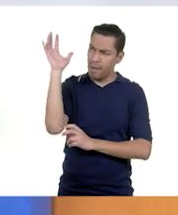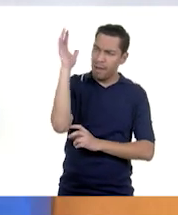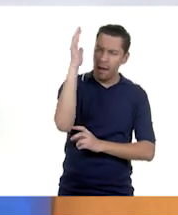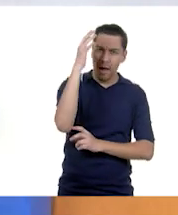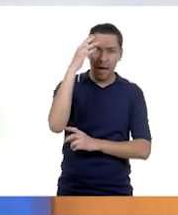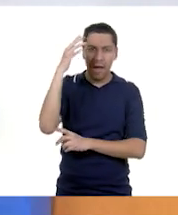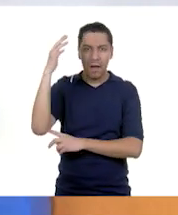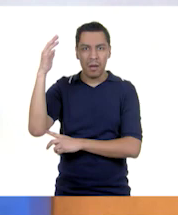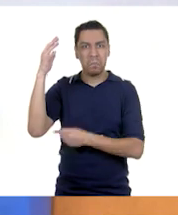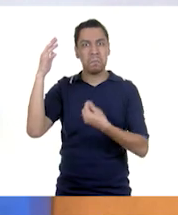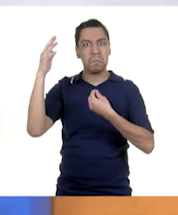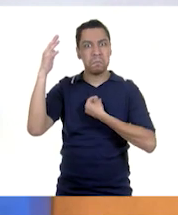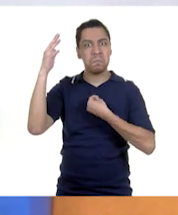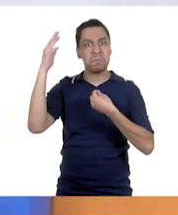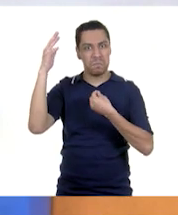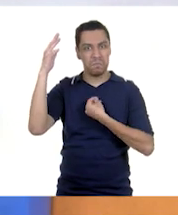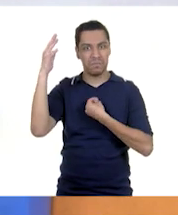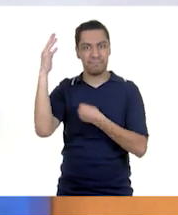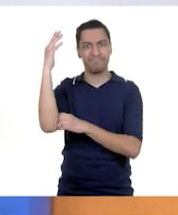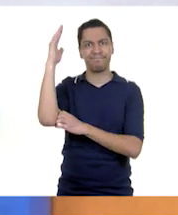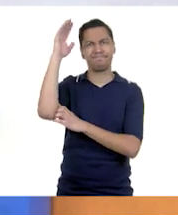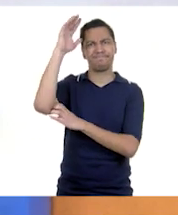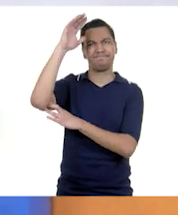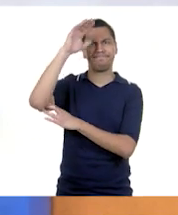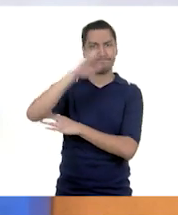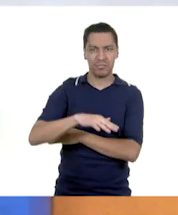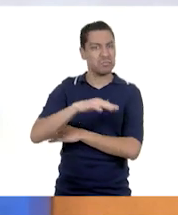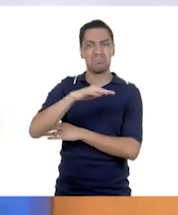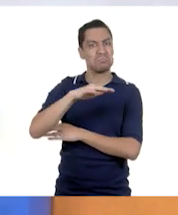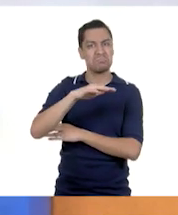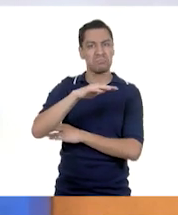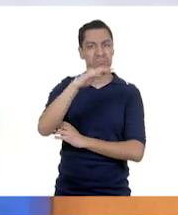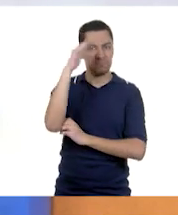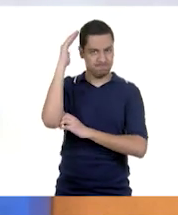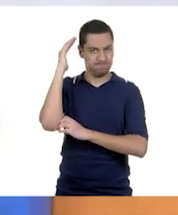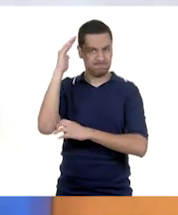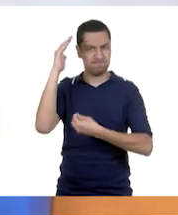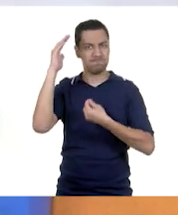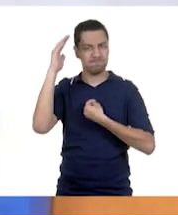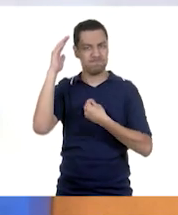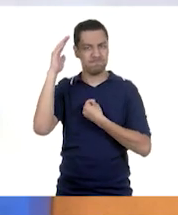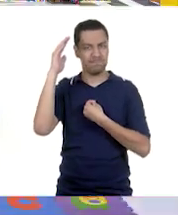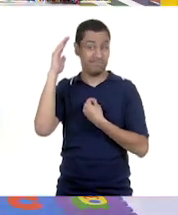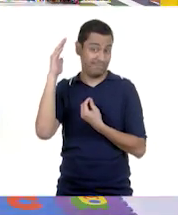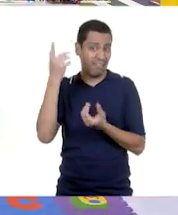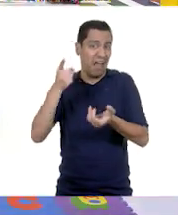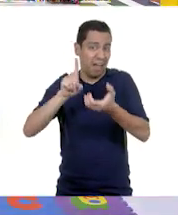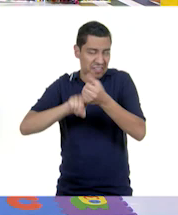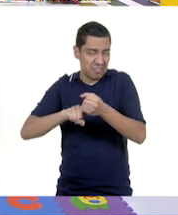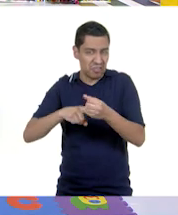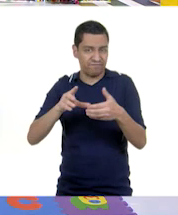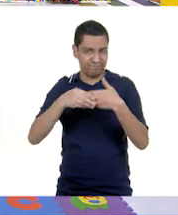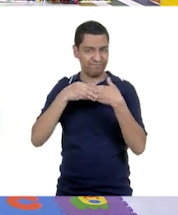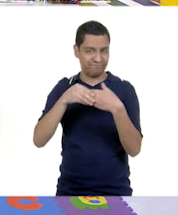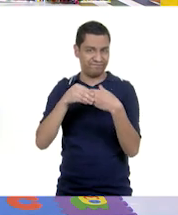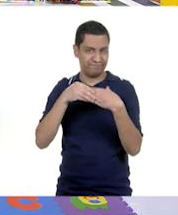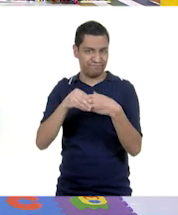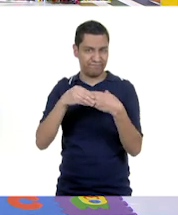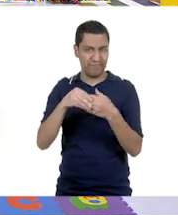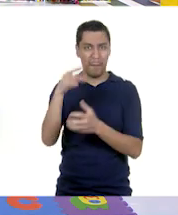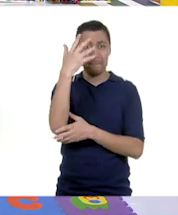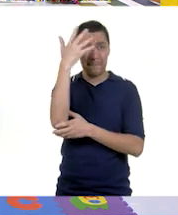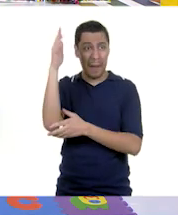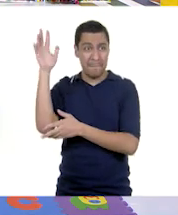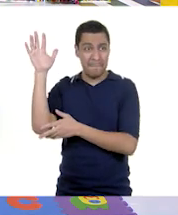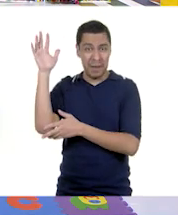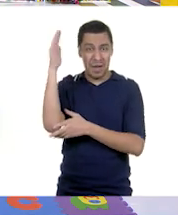mucho miedo. ¿Por qué te da mucho miedo? Con razón vi que estabas temblando y no me pregunté qué está pasando. Pues es que la palmera